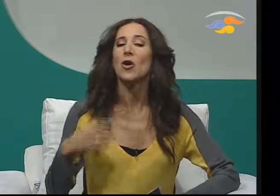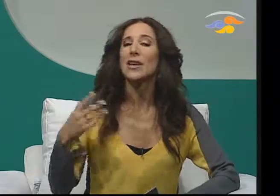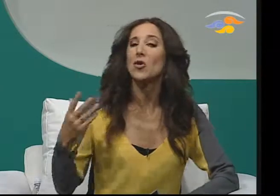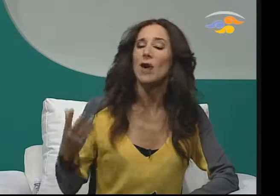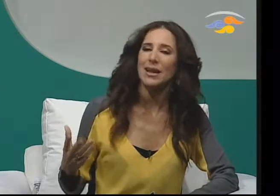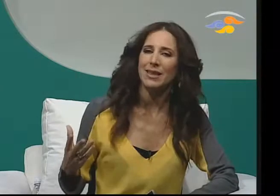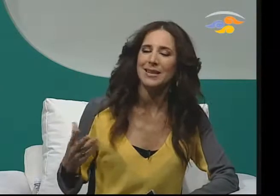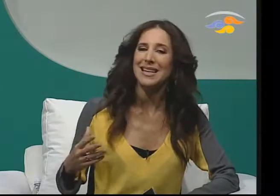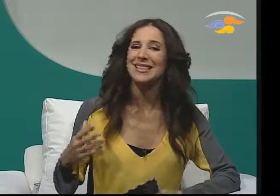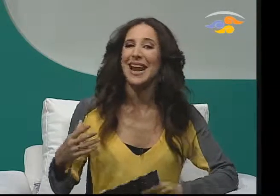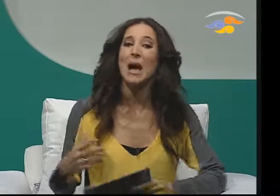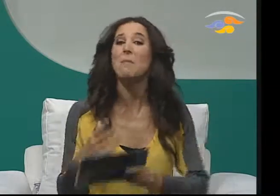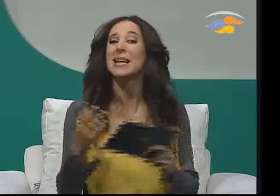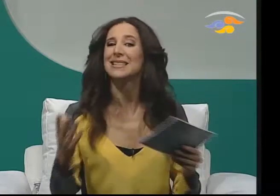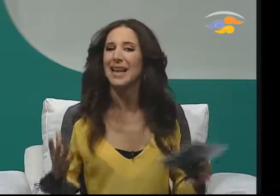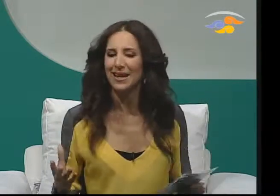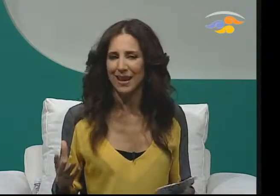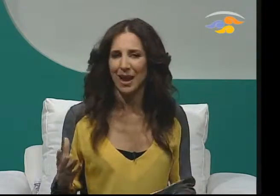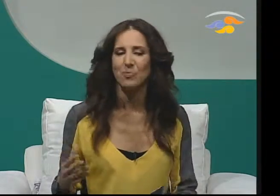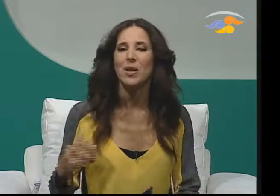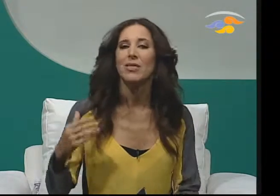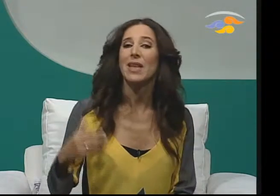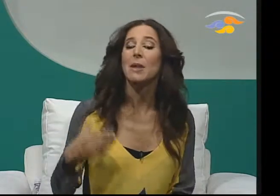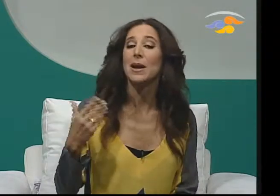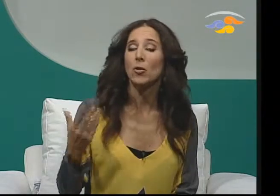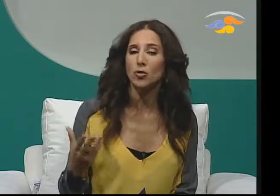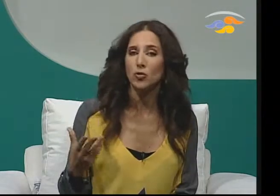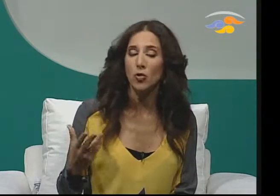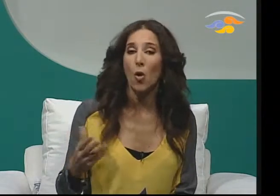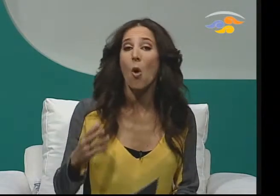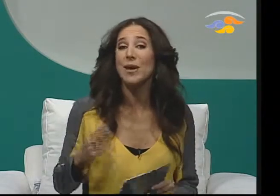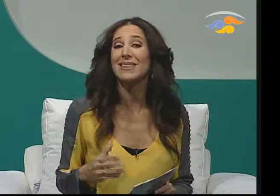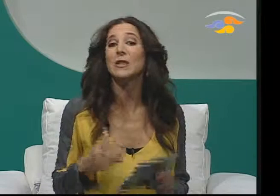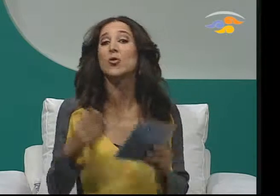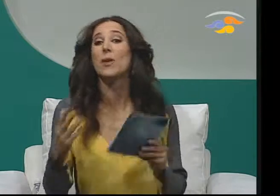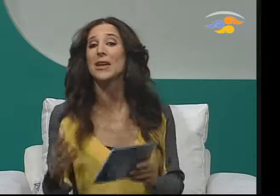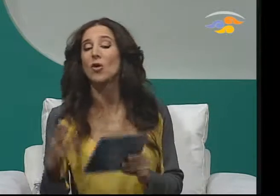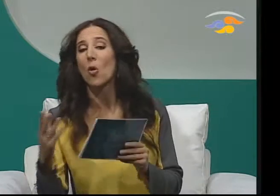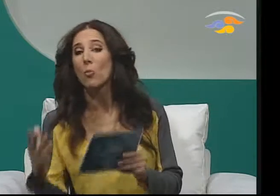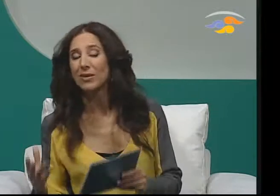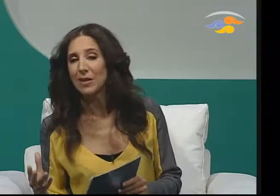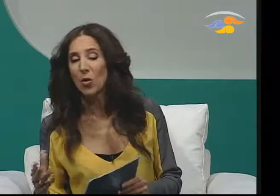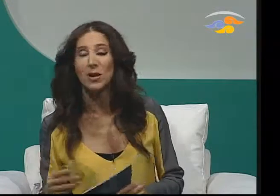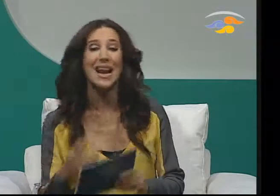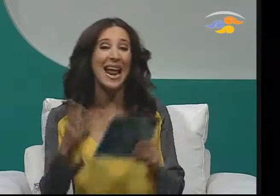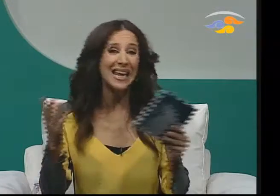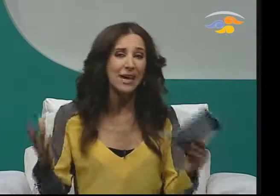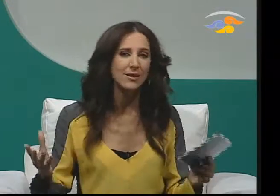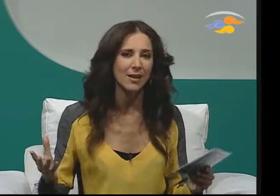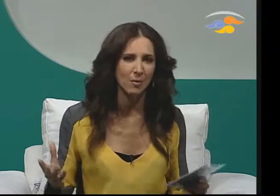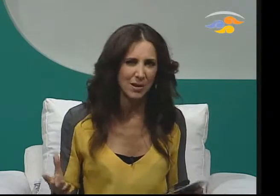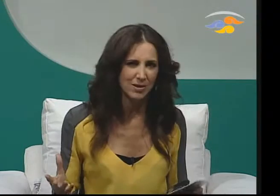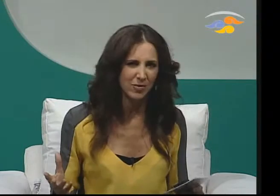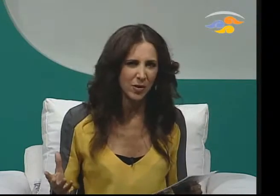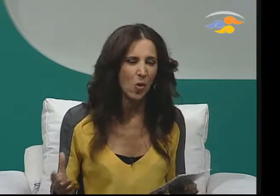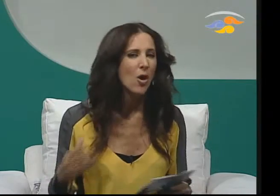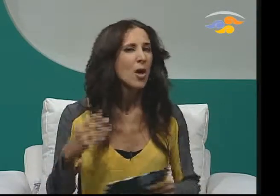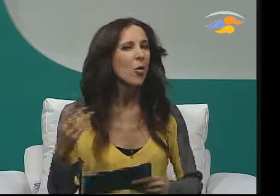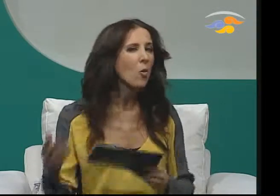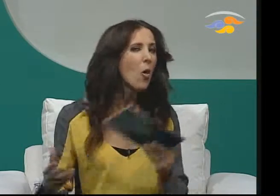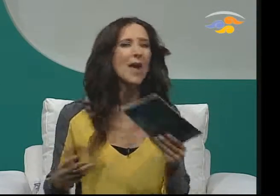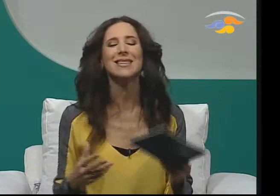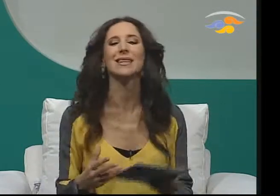si Horacio Cartés estará más cerca del Mercosur o bien de su brazo competidor, la Alianza del